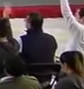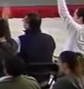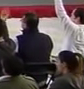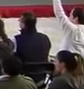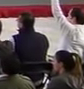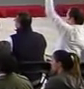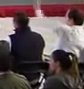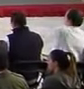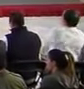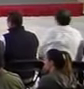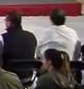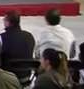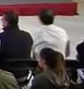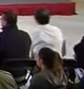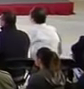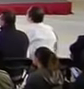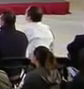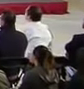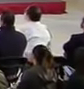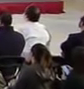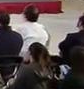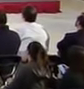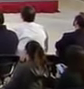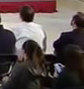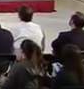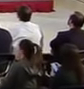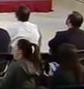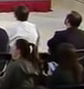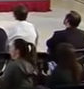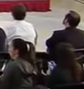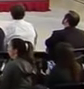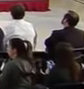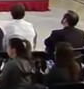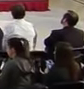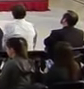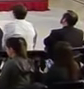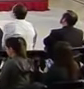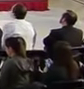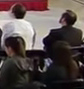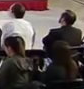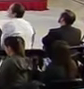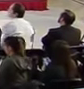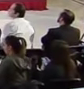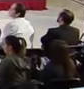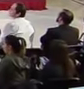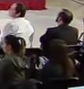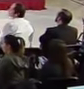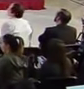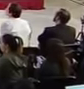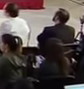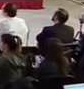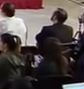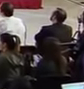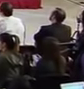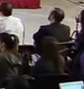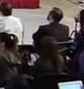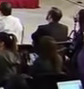Muy buenos días a todas, a todos ustedes. Como quedamos el día de